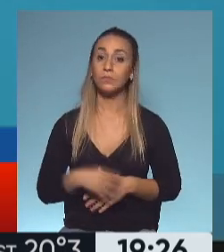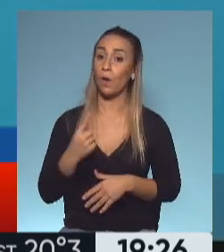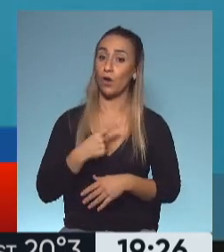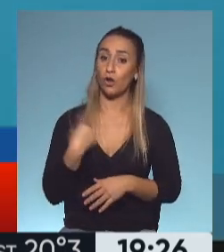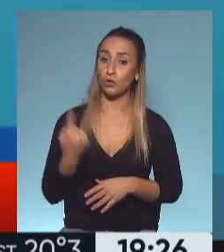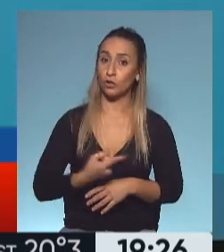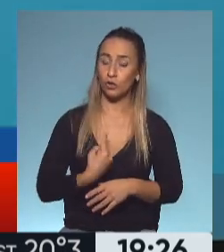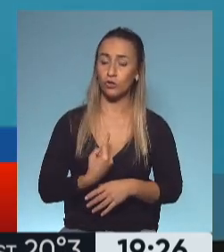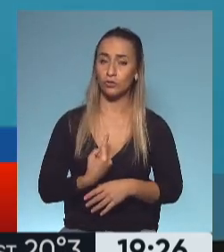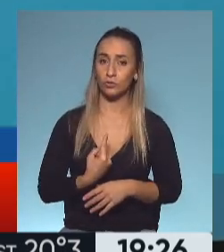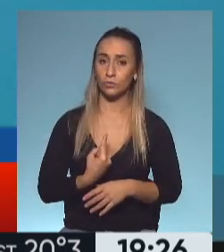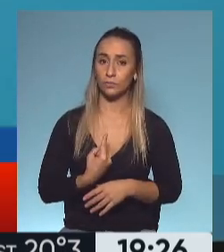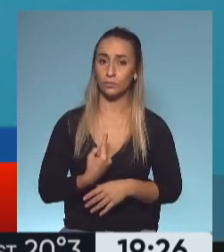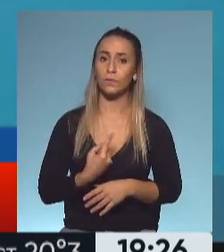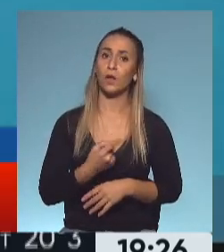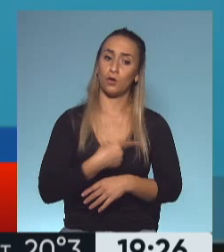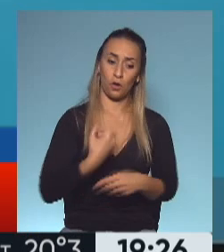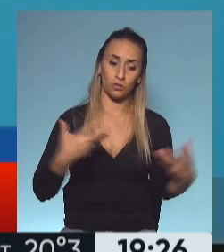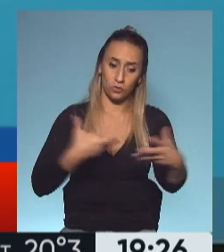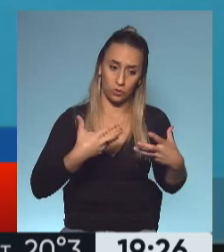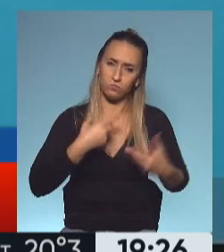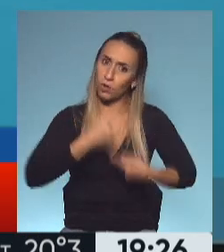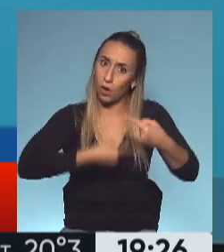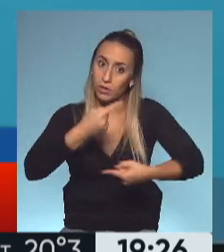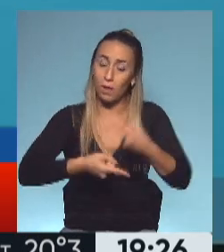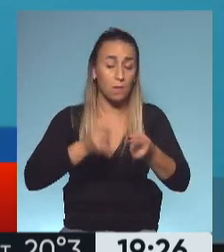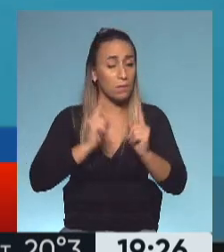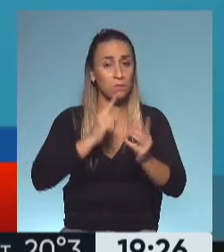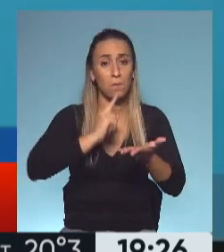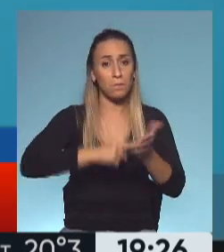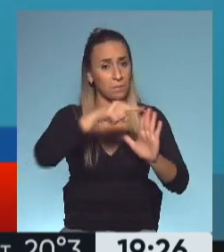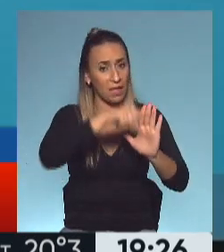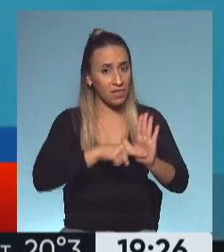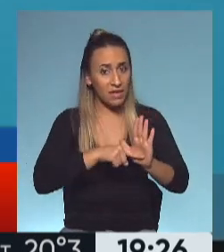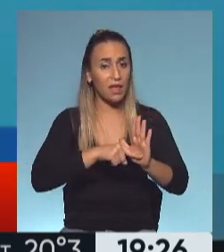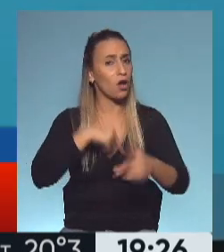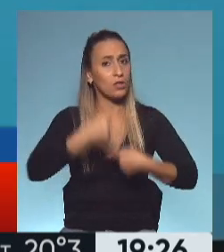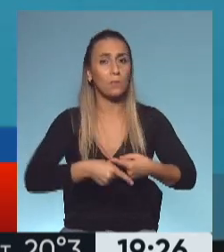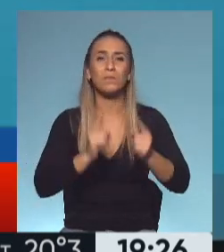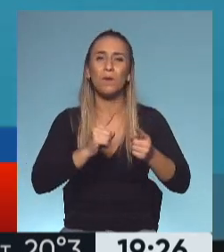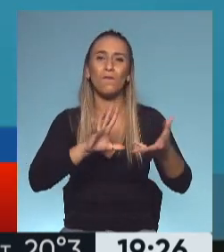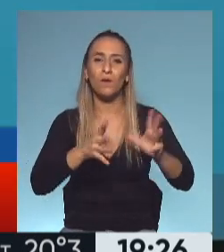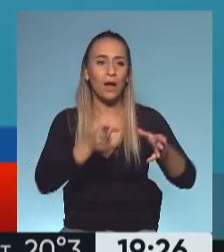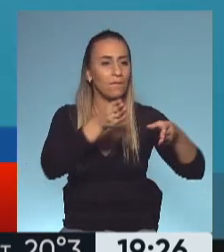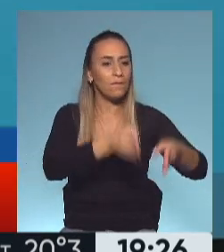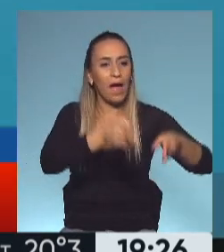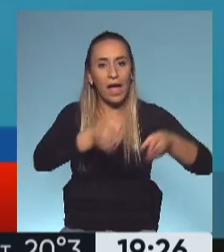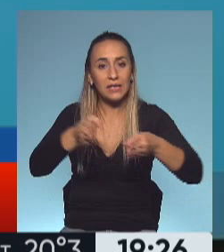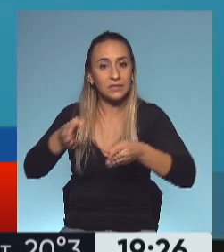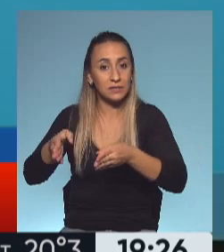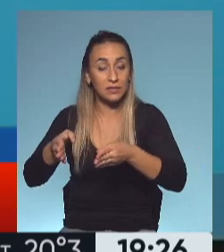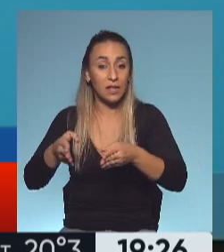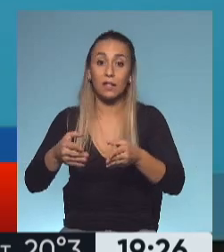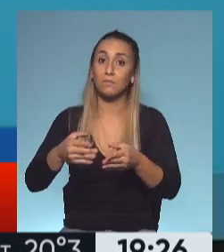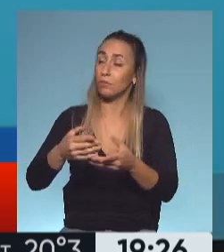Nosotros vamos a continuar con respecto a las medidas con nuestro sistema de fases, vamos a adoptar, según